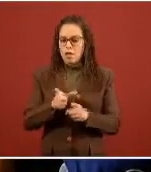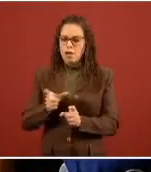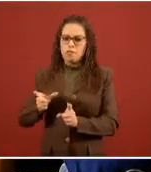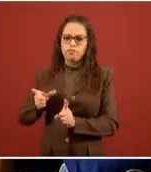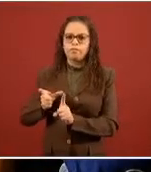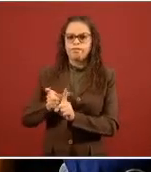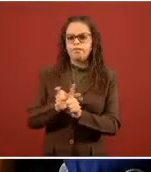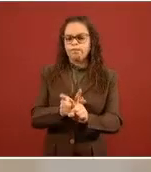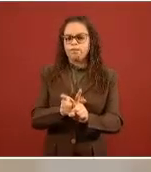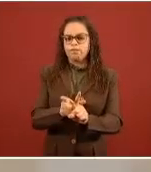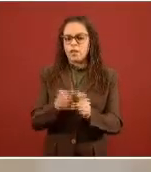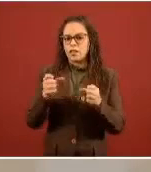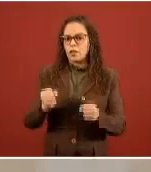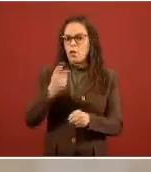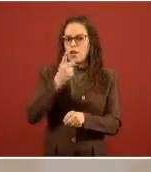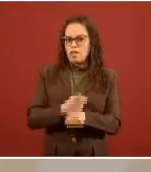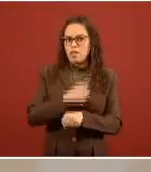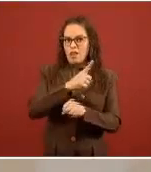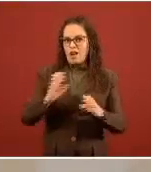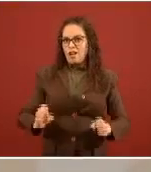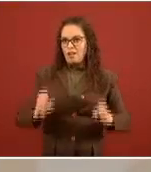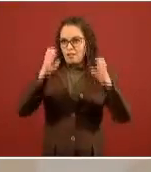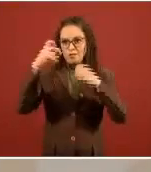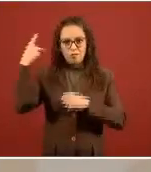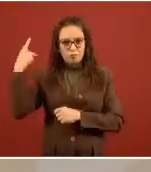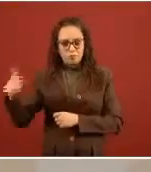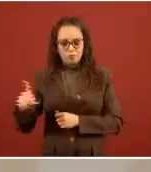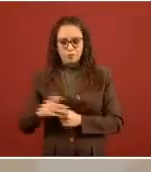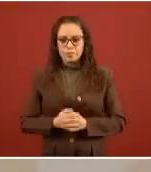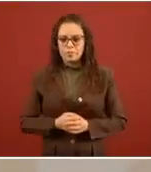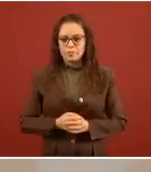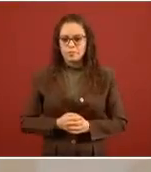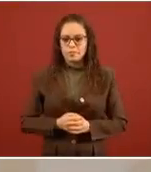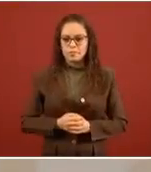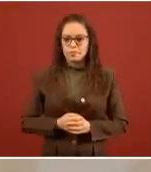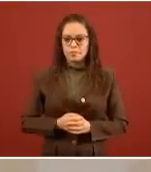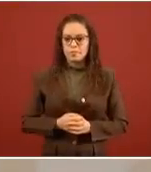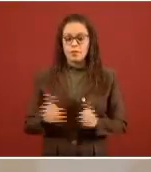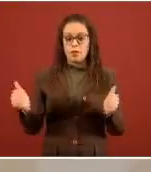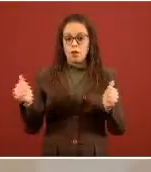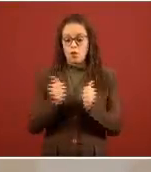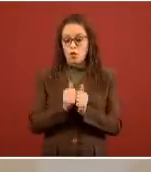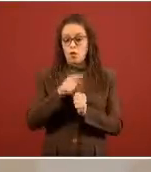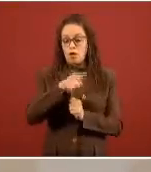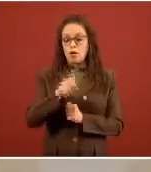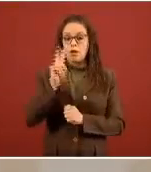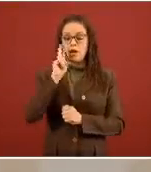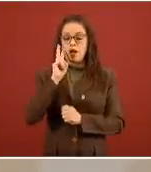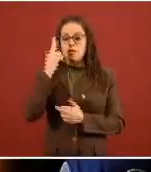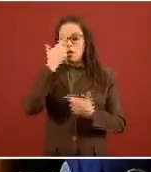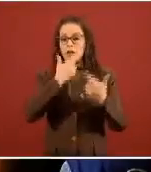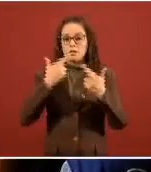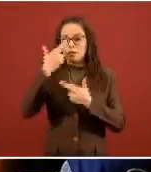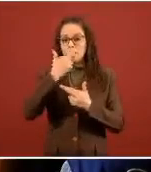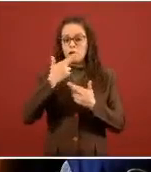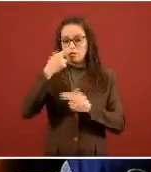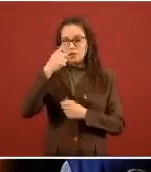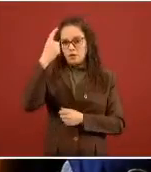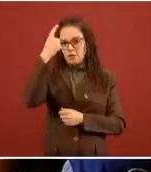del edificio que me recibieron, además de con medidores de temperatura, con mascarillas